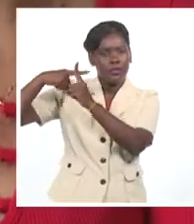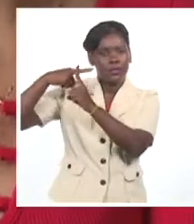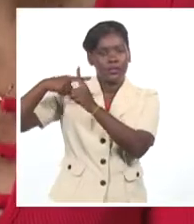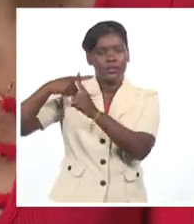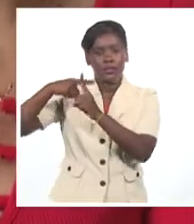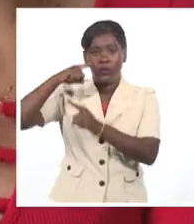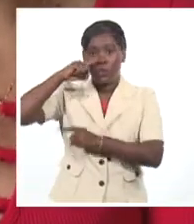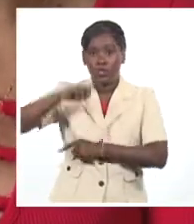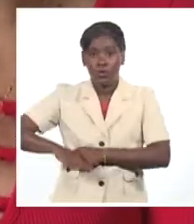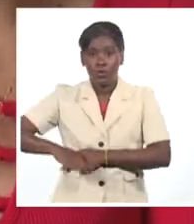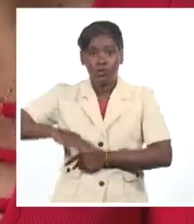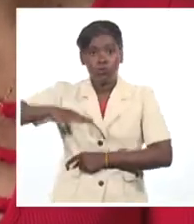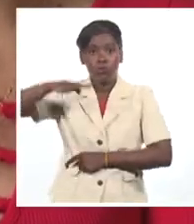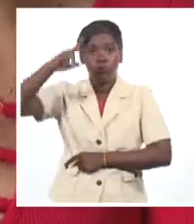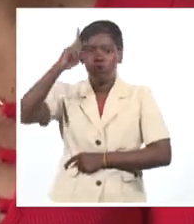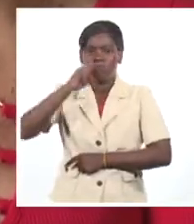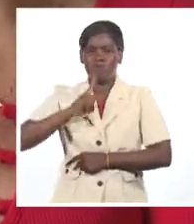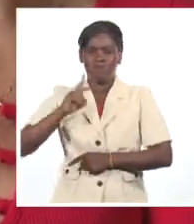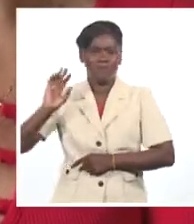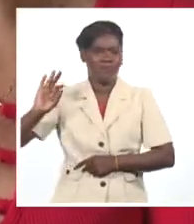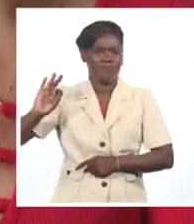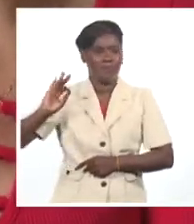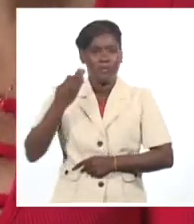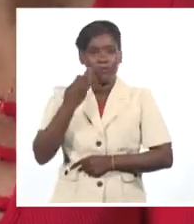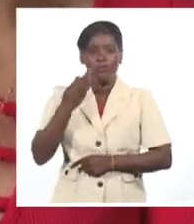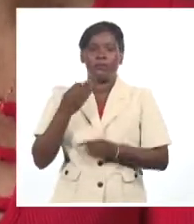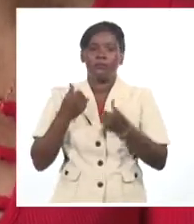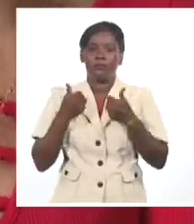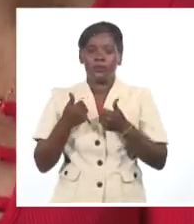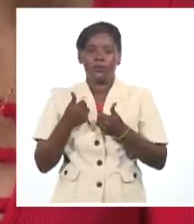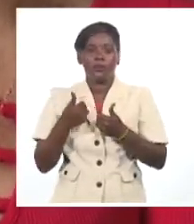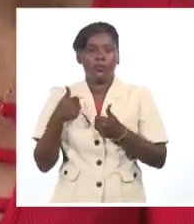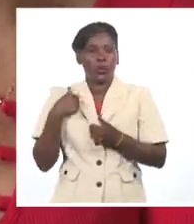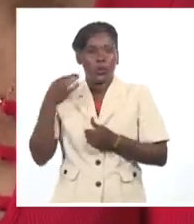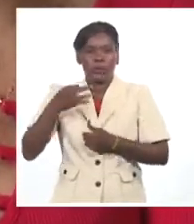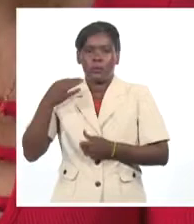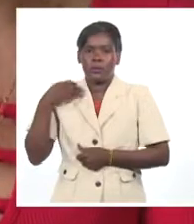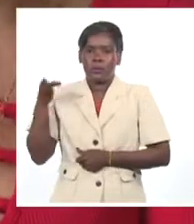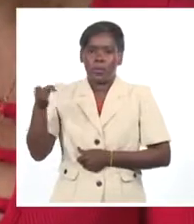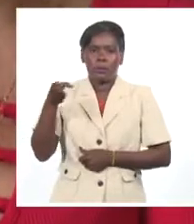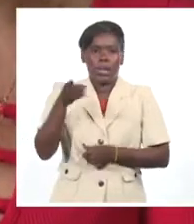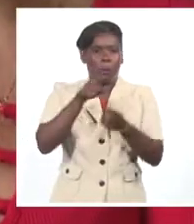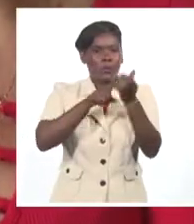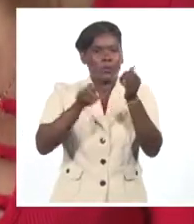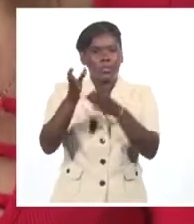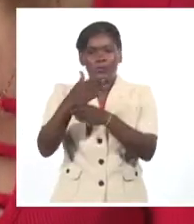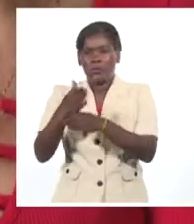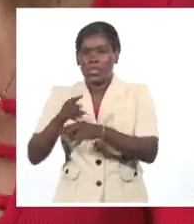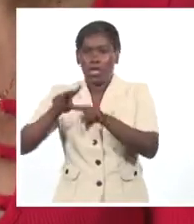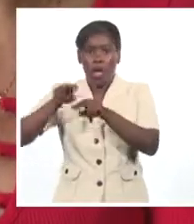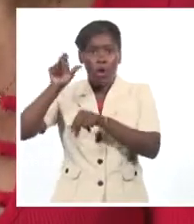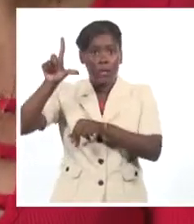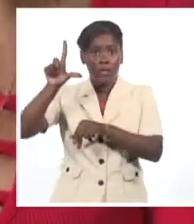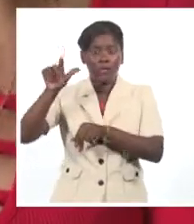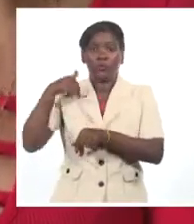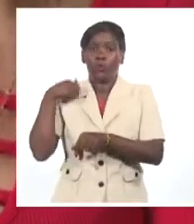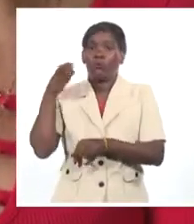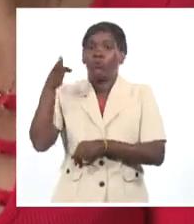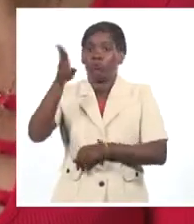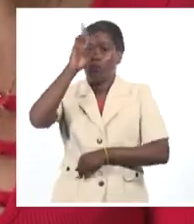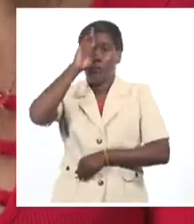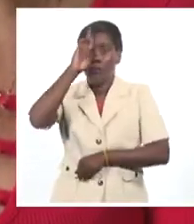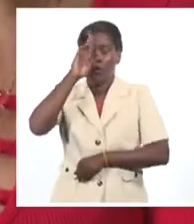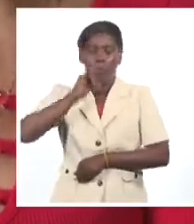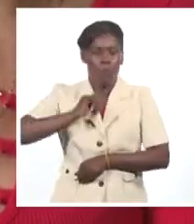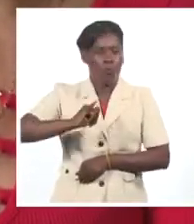toda la atención, donde quiera que he ido, me han atendido, lo mismo en esta provincia que en Holguín. He ido a La Habana